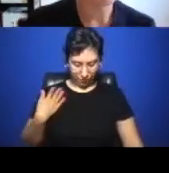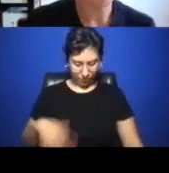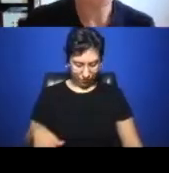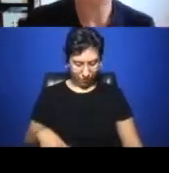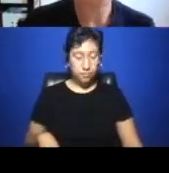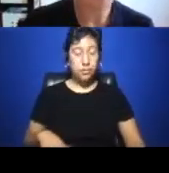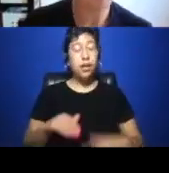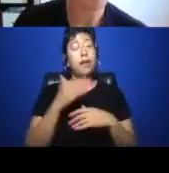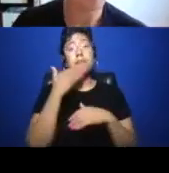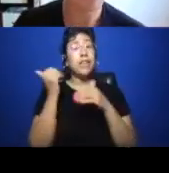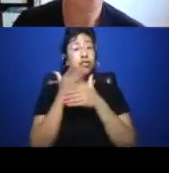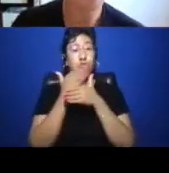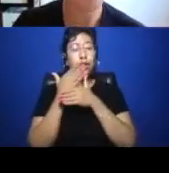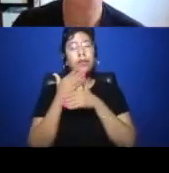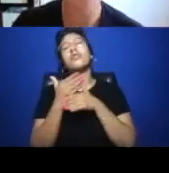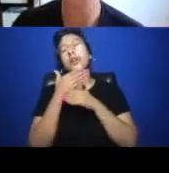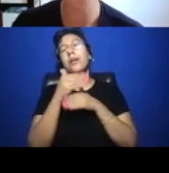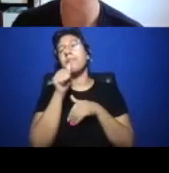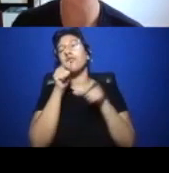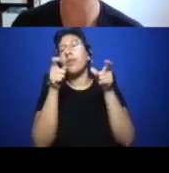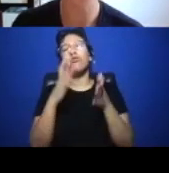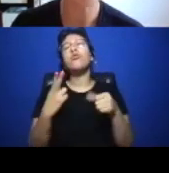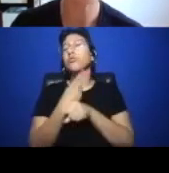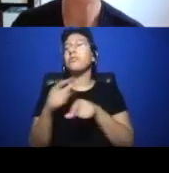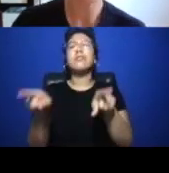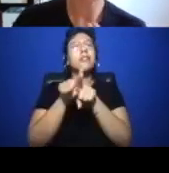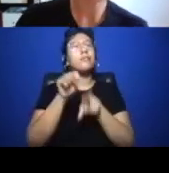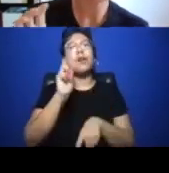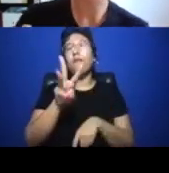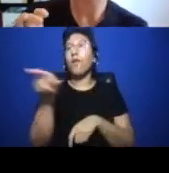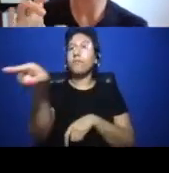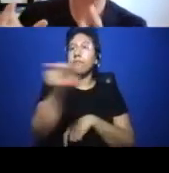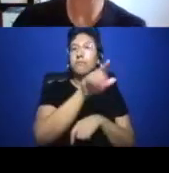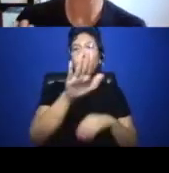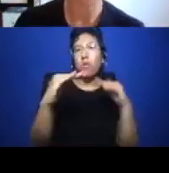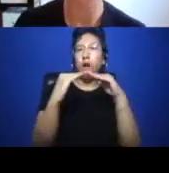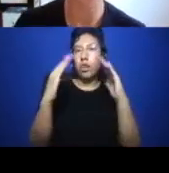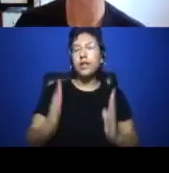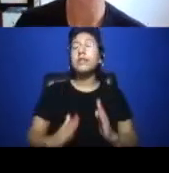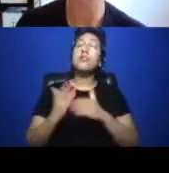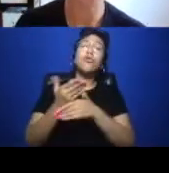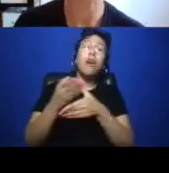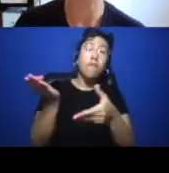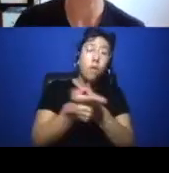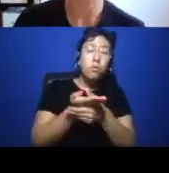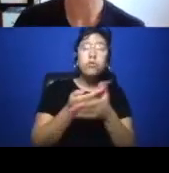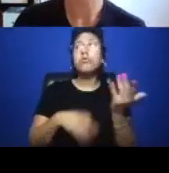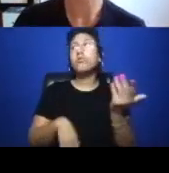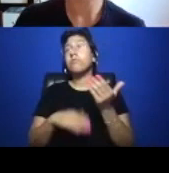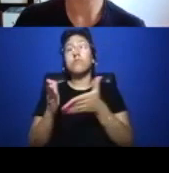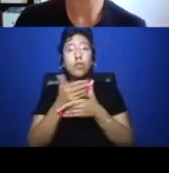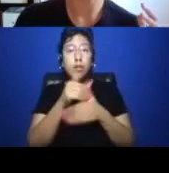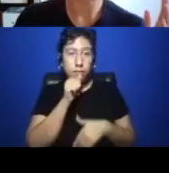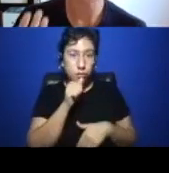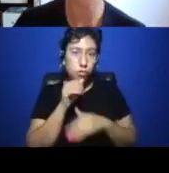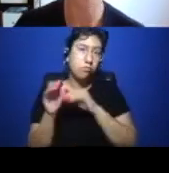La mejor manera de compartir es que si puedes tener un manejador de contraseñas, por ejemplo, con tus colegas, puedes